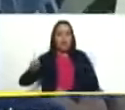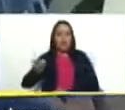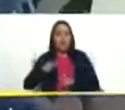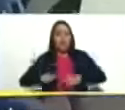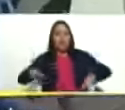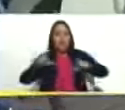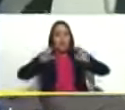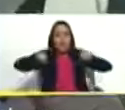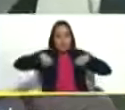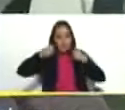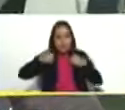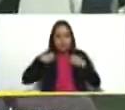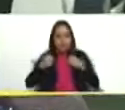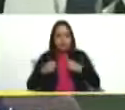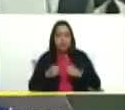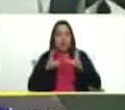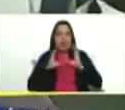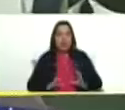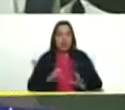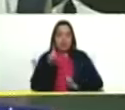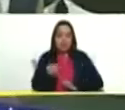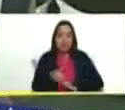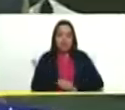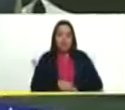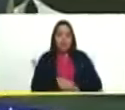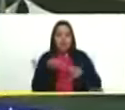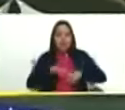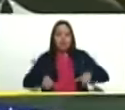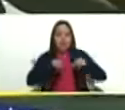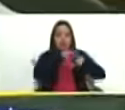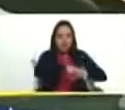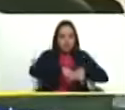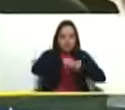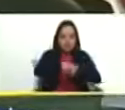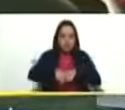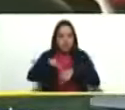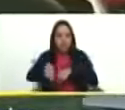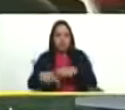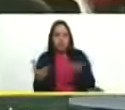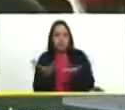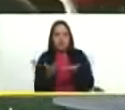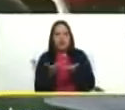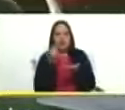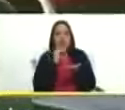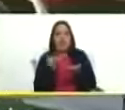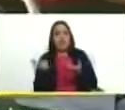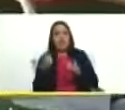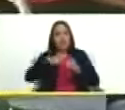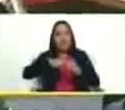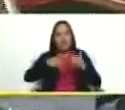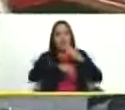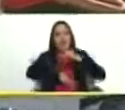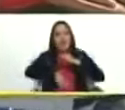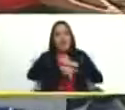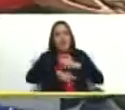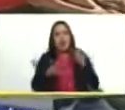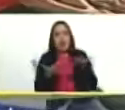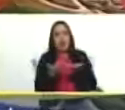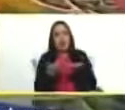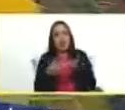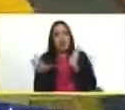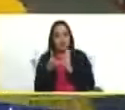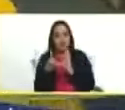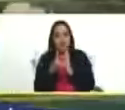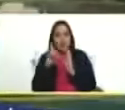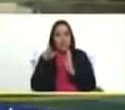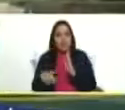Quirós, el área agrícola, la unidad educativa que tiene Simoncito, escuela y liceo, la escuela